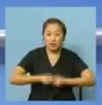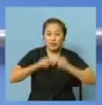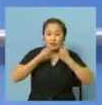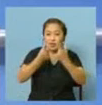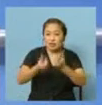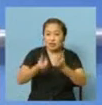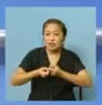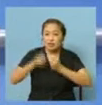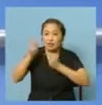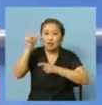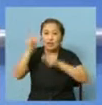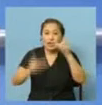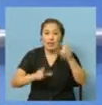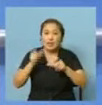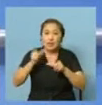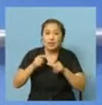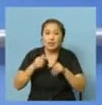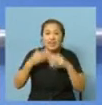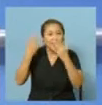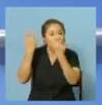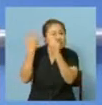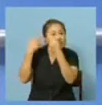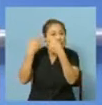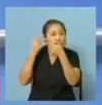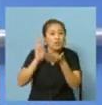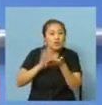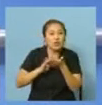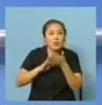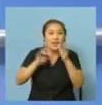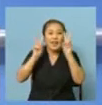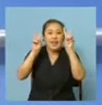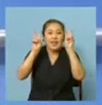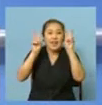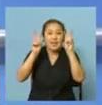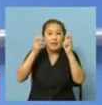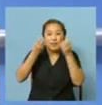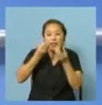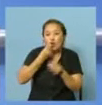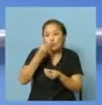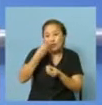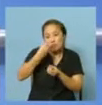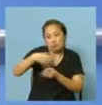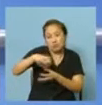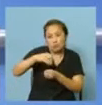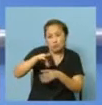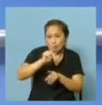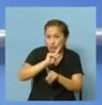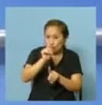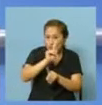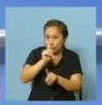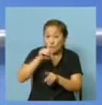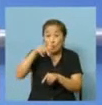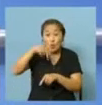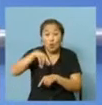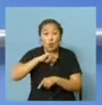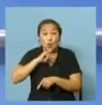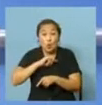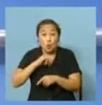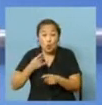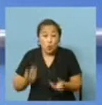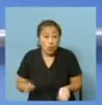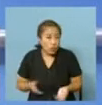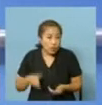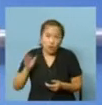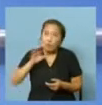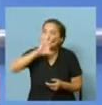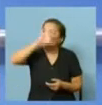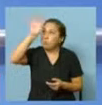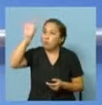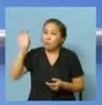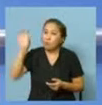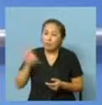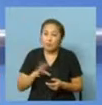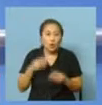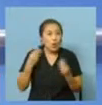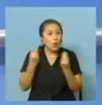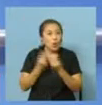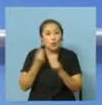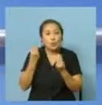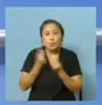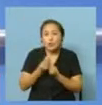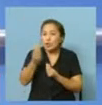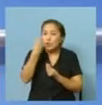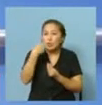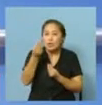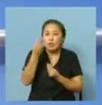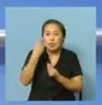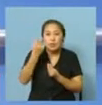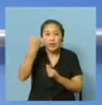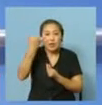población sensibilización sobre el tema de la pérdida del desperdicio de alimentos jujuy como todas las provincias produce muchísimo